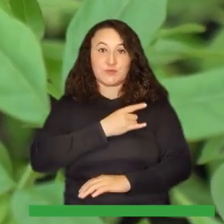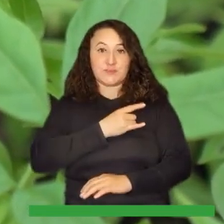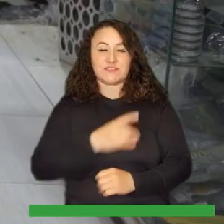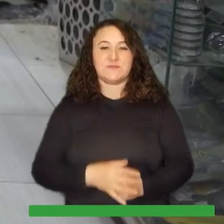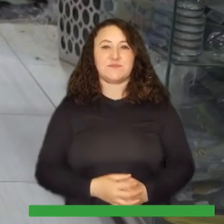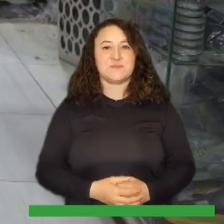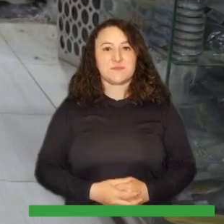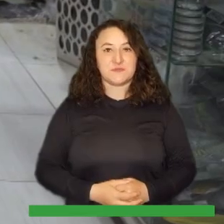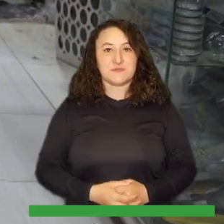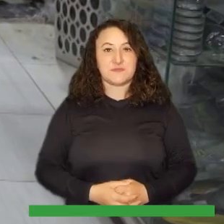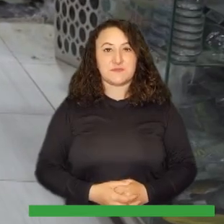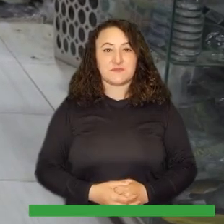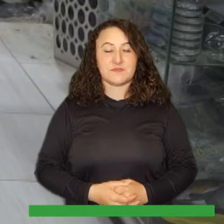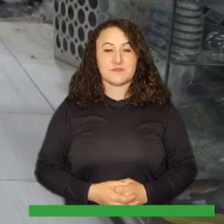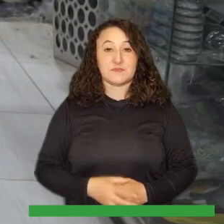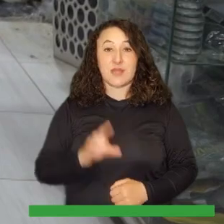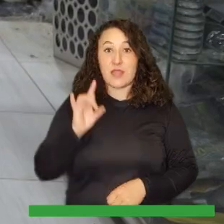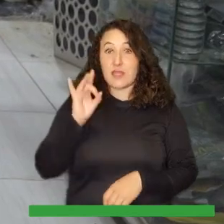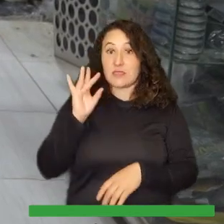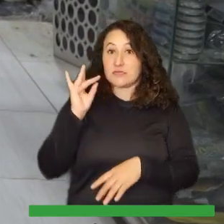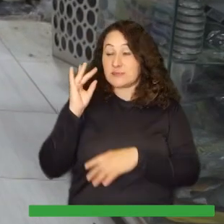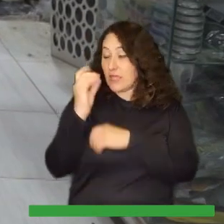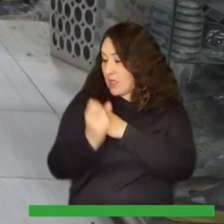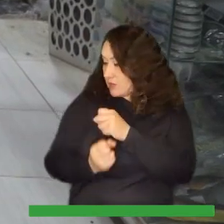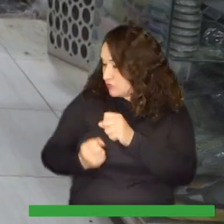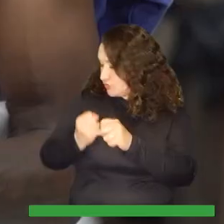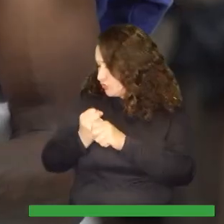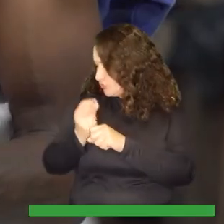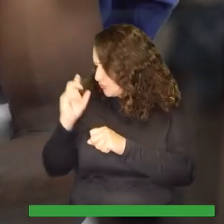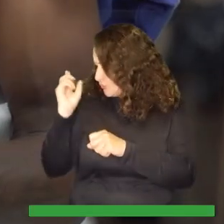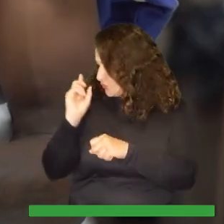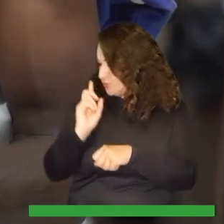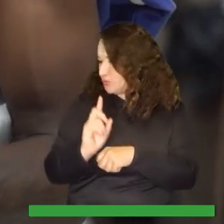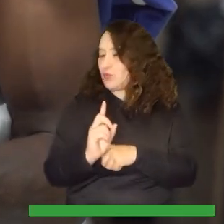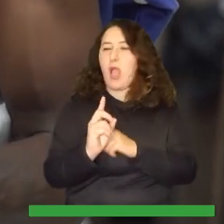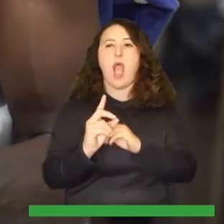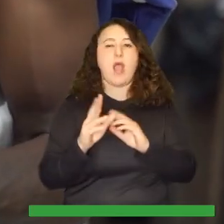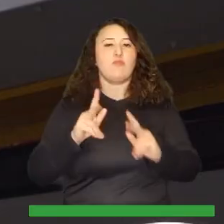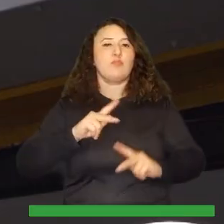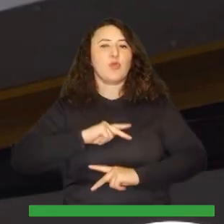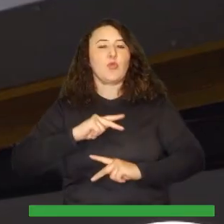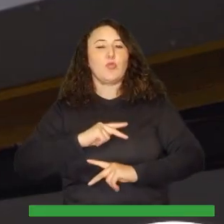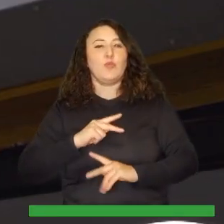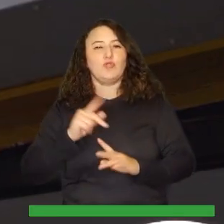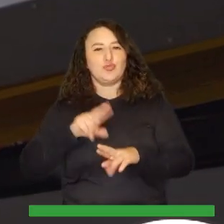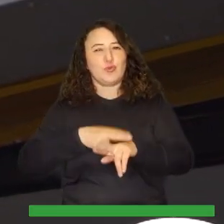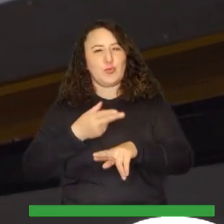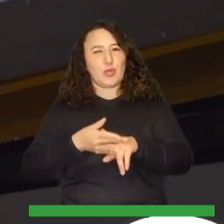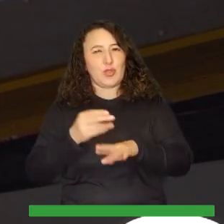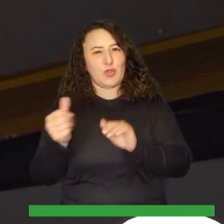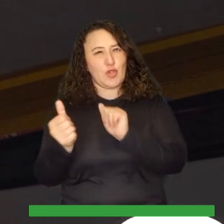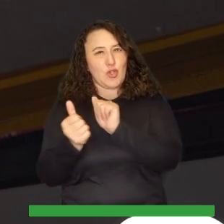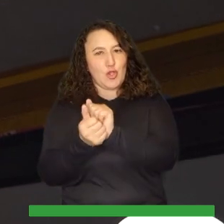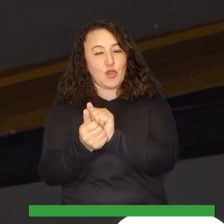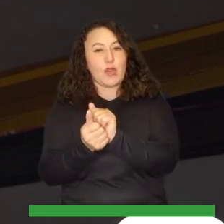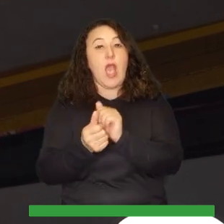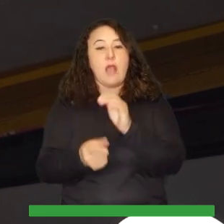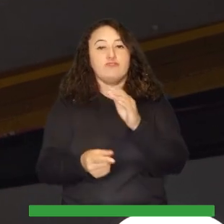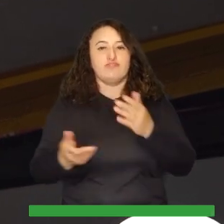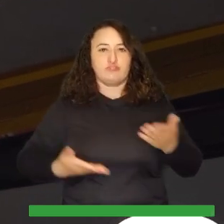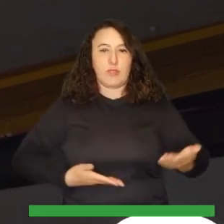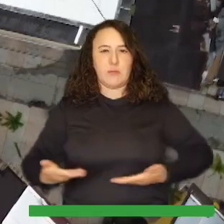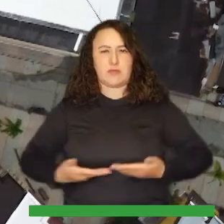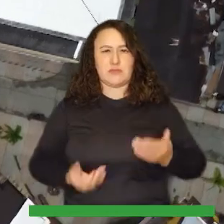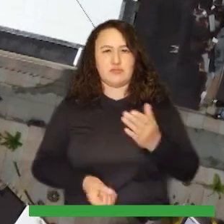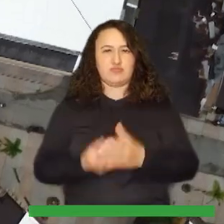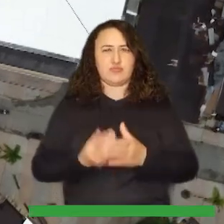universidad. Hace 15 años es copropietario junto con su sobrino Hamilton de este almacén de insumos